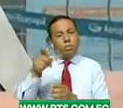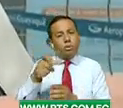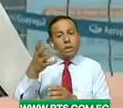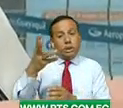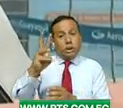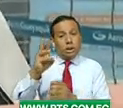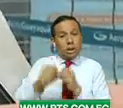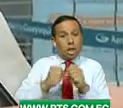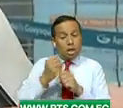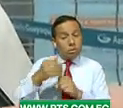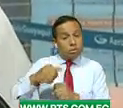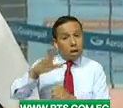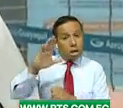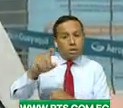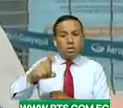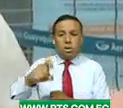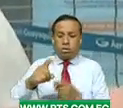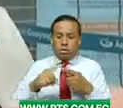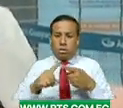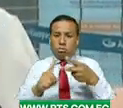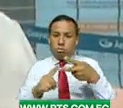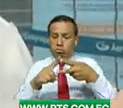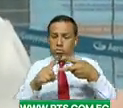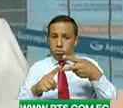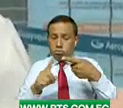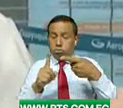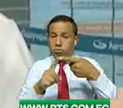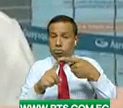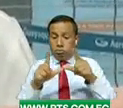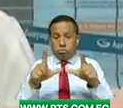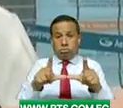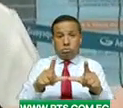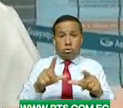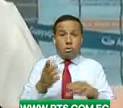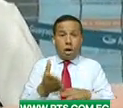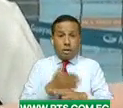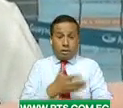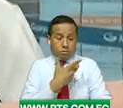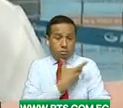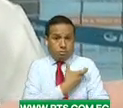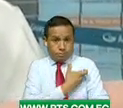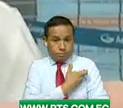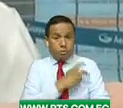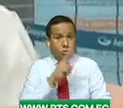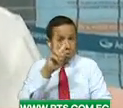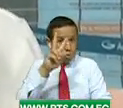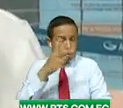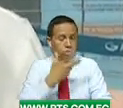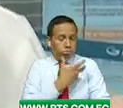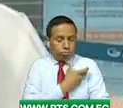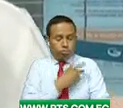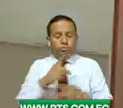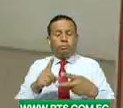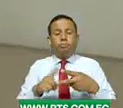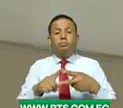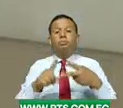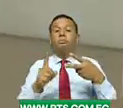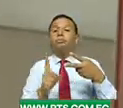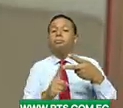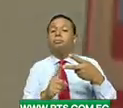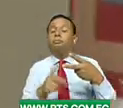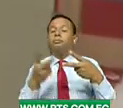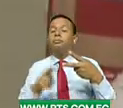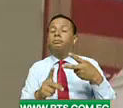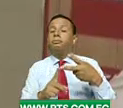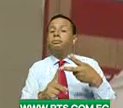que tener sus dos documentos, ¿no? Tanto el carnet de vacunación con sus dos dosis, las dosis completas, y